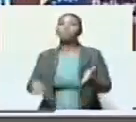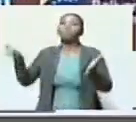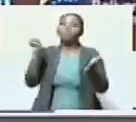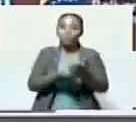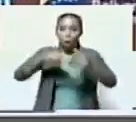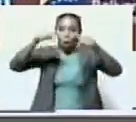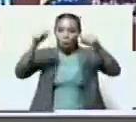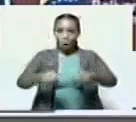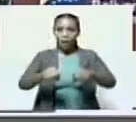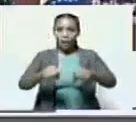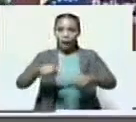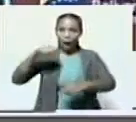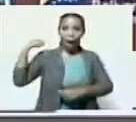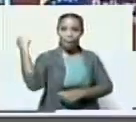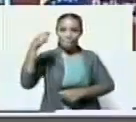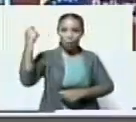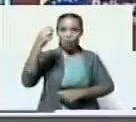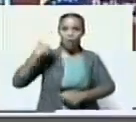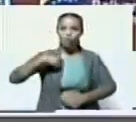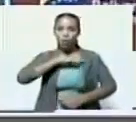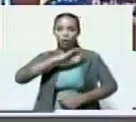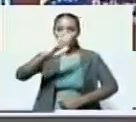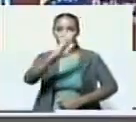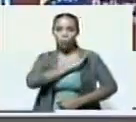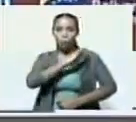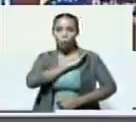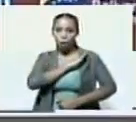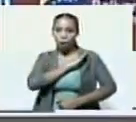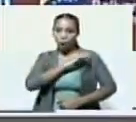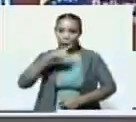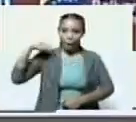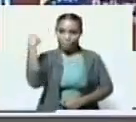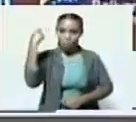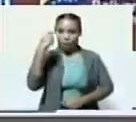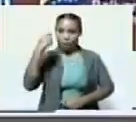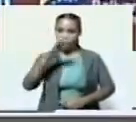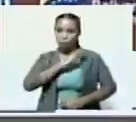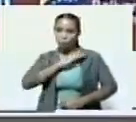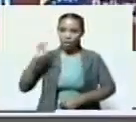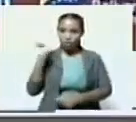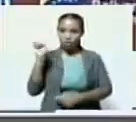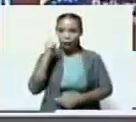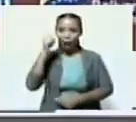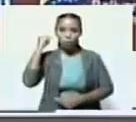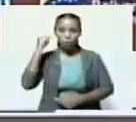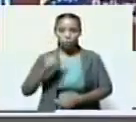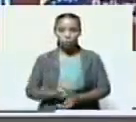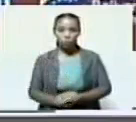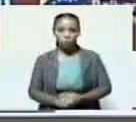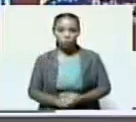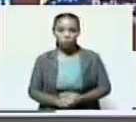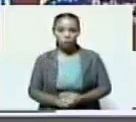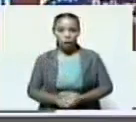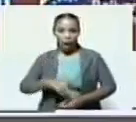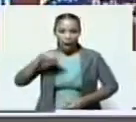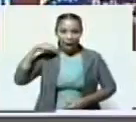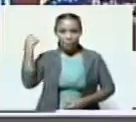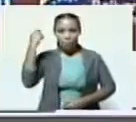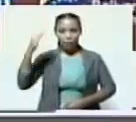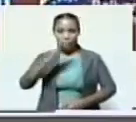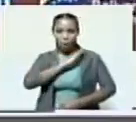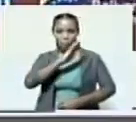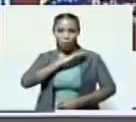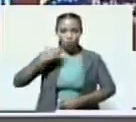hoy, Apure es nuestro. Apure es de los venezolanos, de las venezolanas. Apure es nuestro,